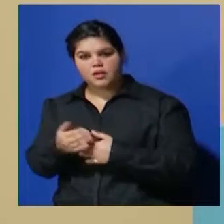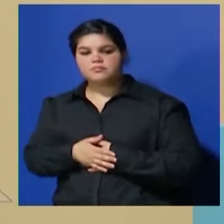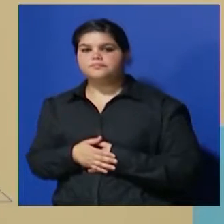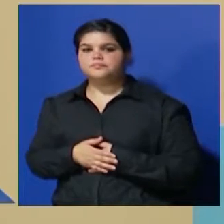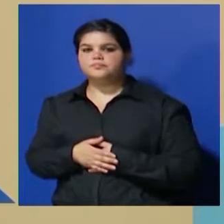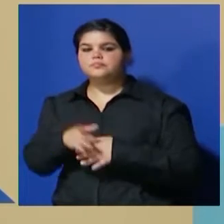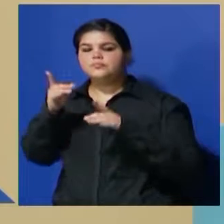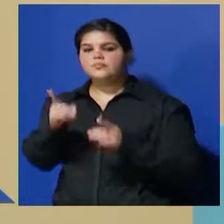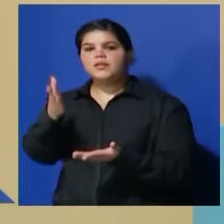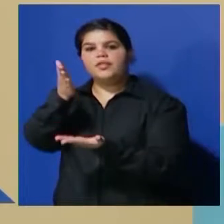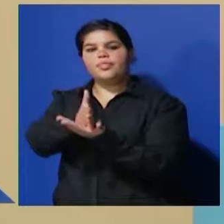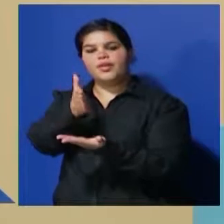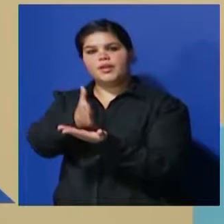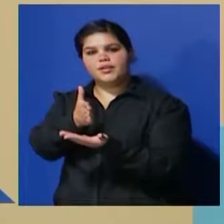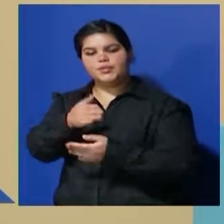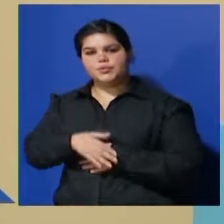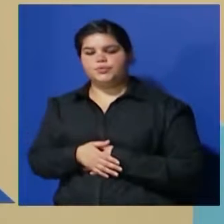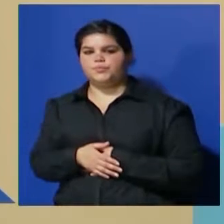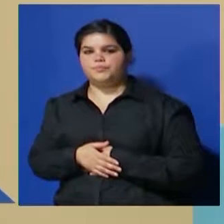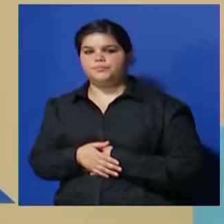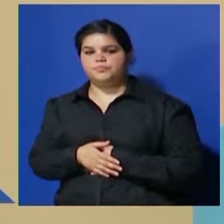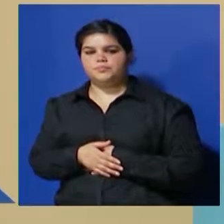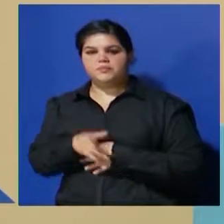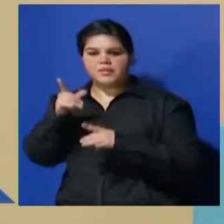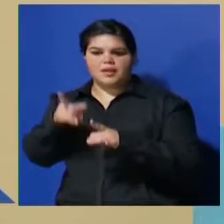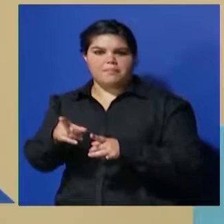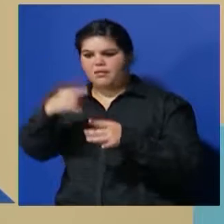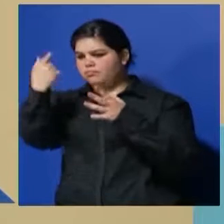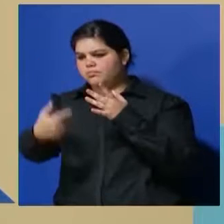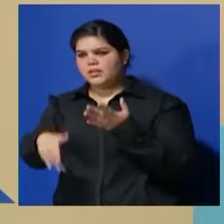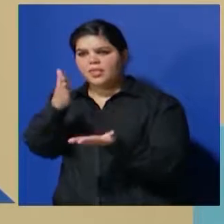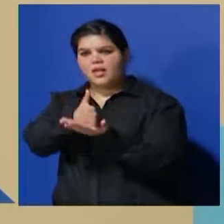de la anticoncepción también lo hemos conquistado, pero falta